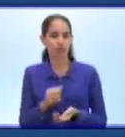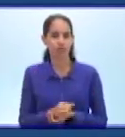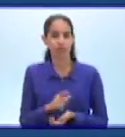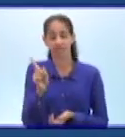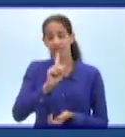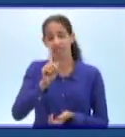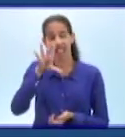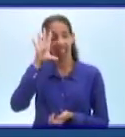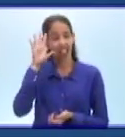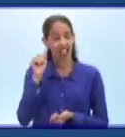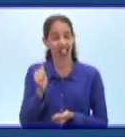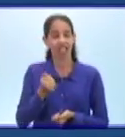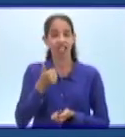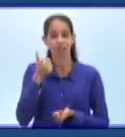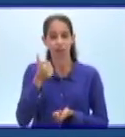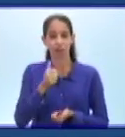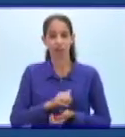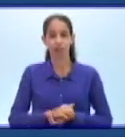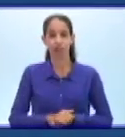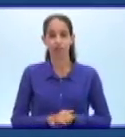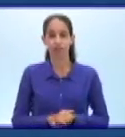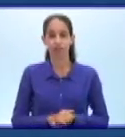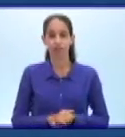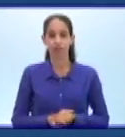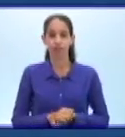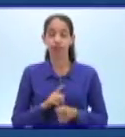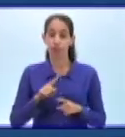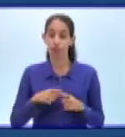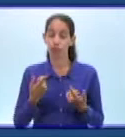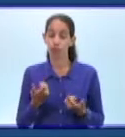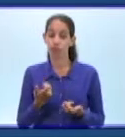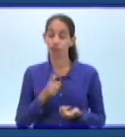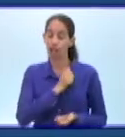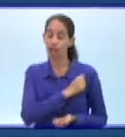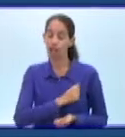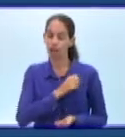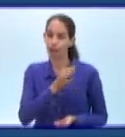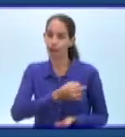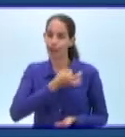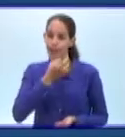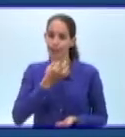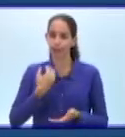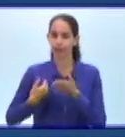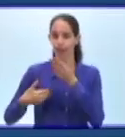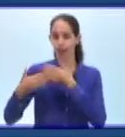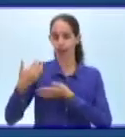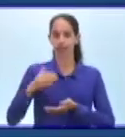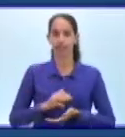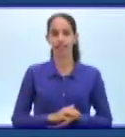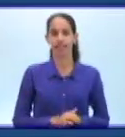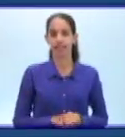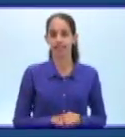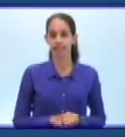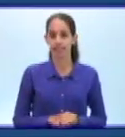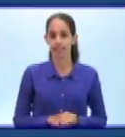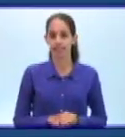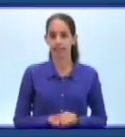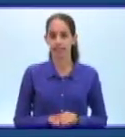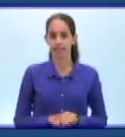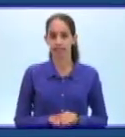Incomprensión, que en el deber ser del amor pudiéramos estar hablando de comprensión.